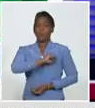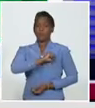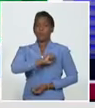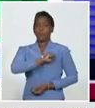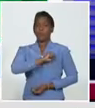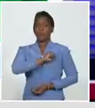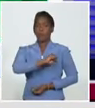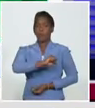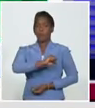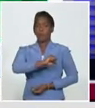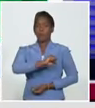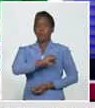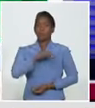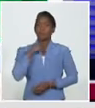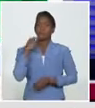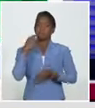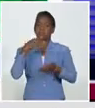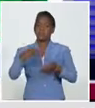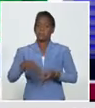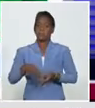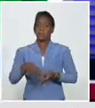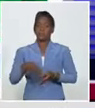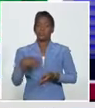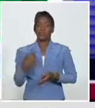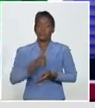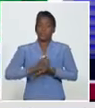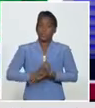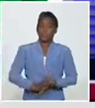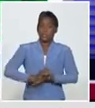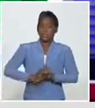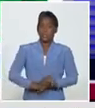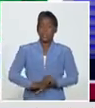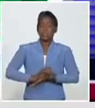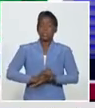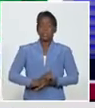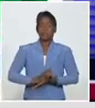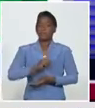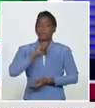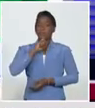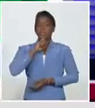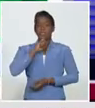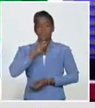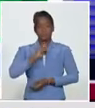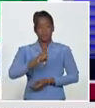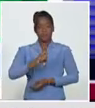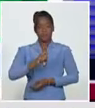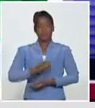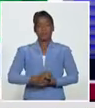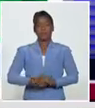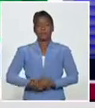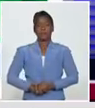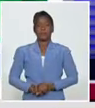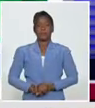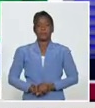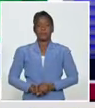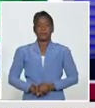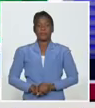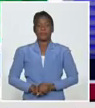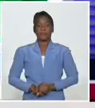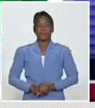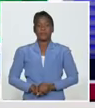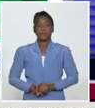no fue posible su reanimación, no obstante las maniobras que se aplicaron para